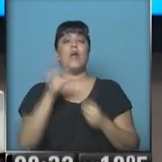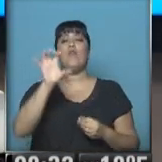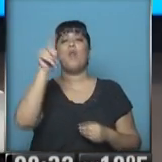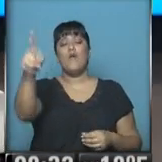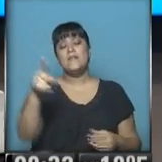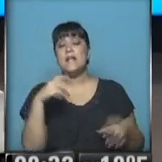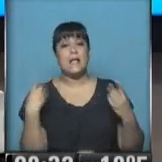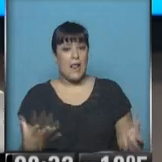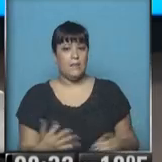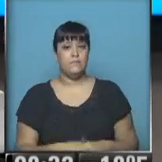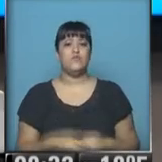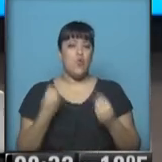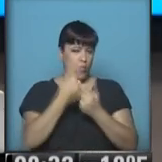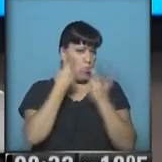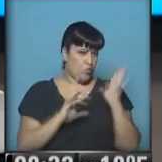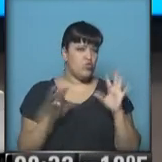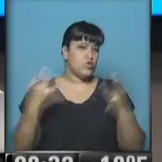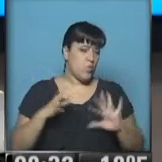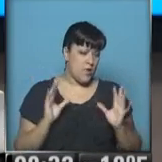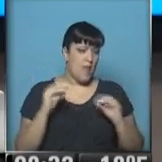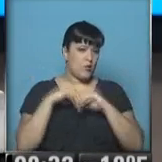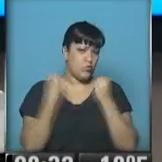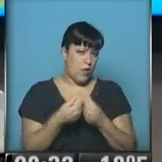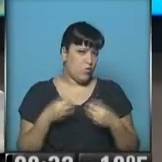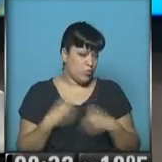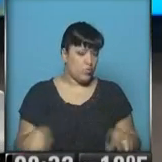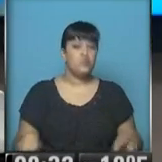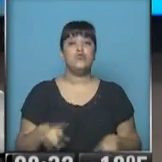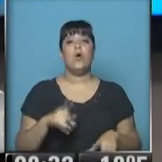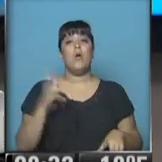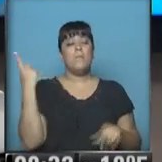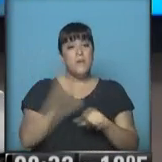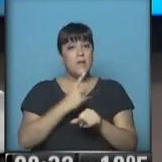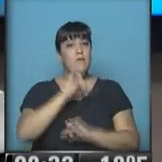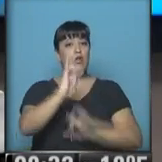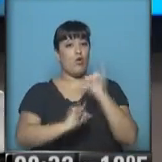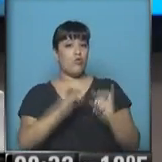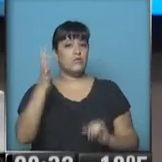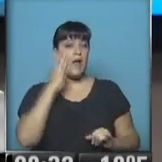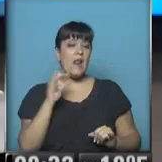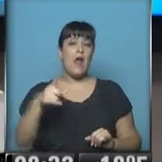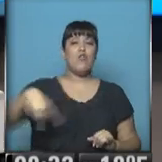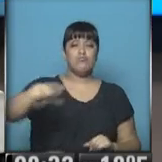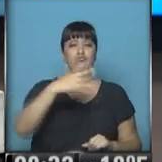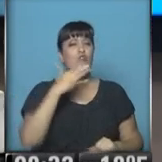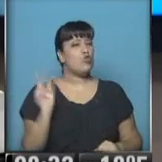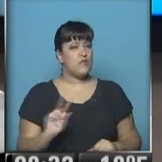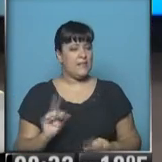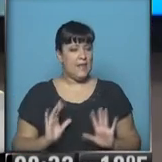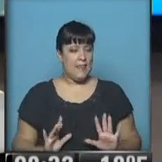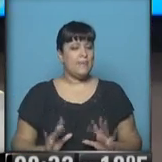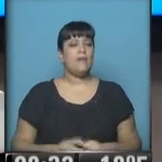provincia varios primero afirmar algo que no está muy bien entendido en la sociedad Argentina